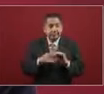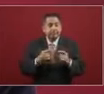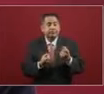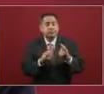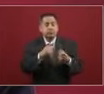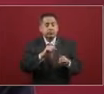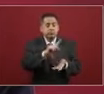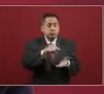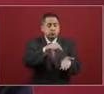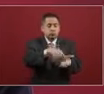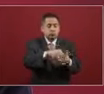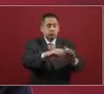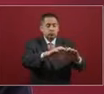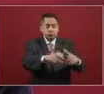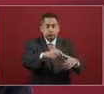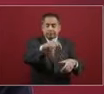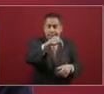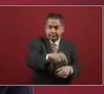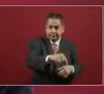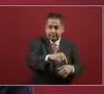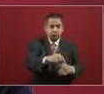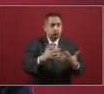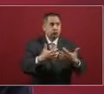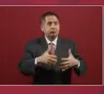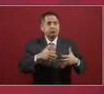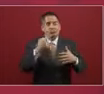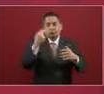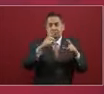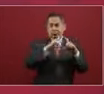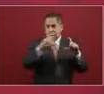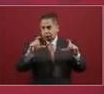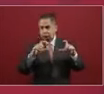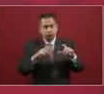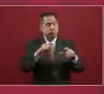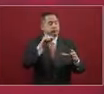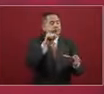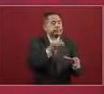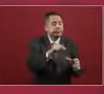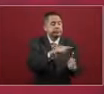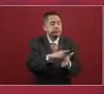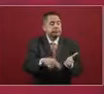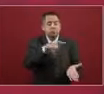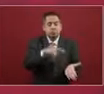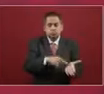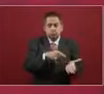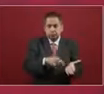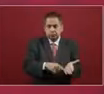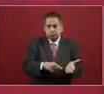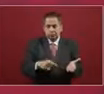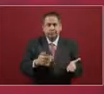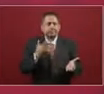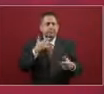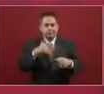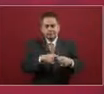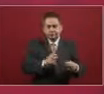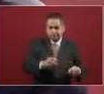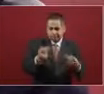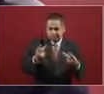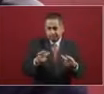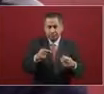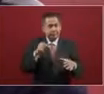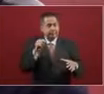estaciones de servicios de distribución de gasolinas o gasolineras que